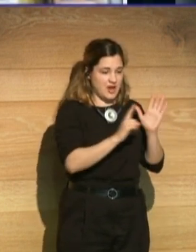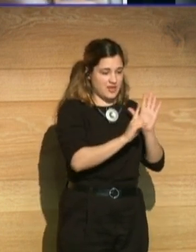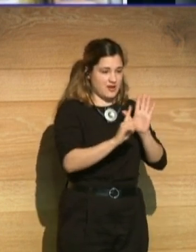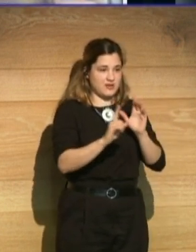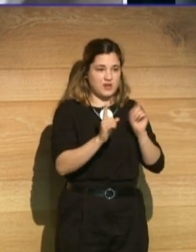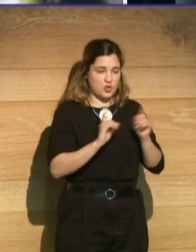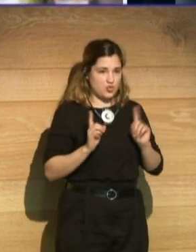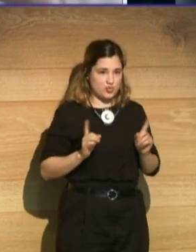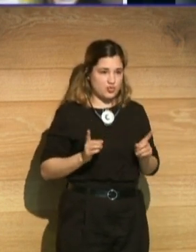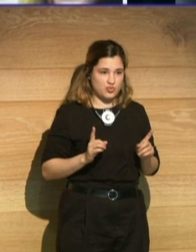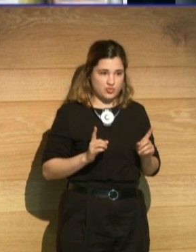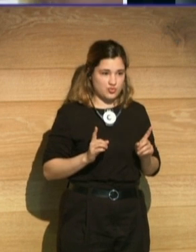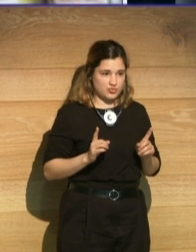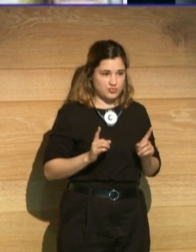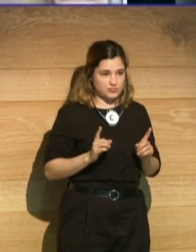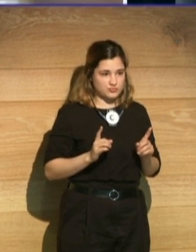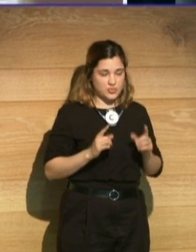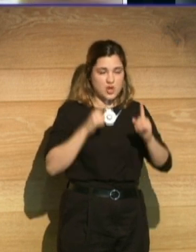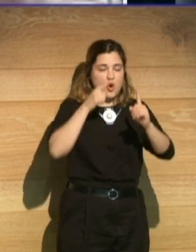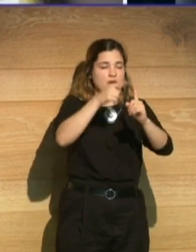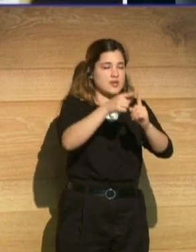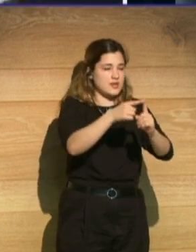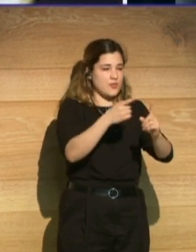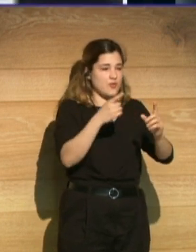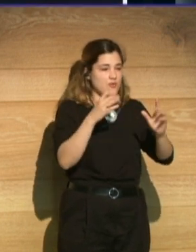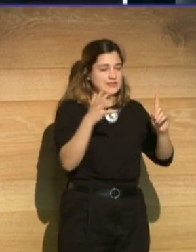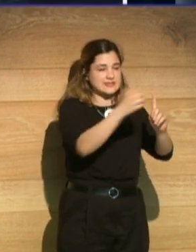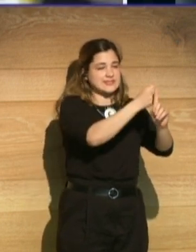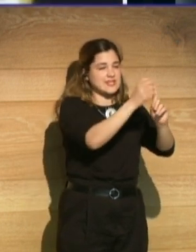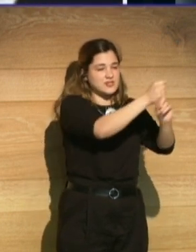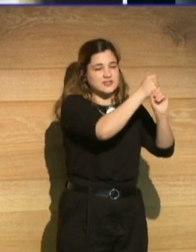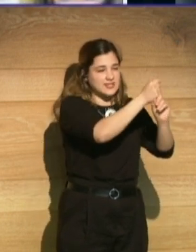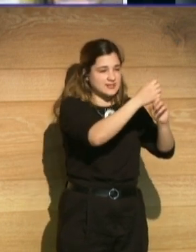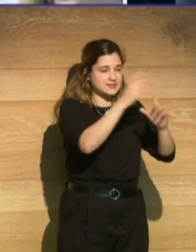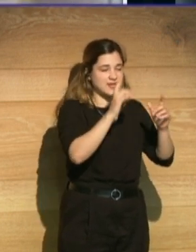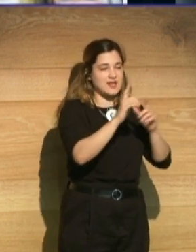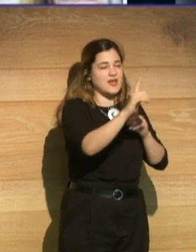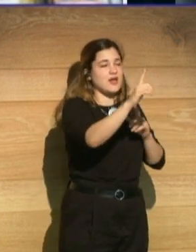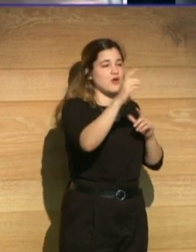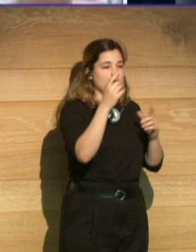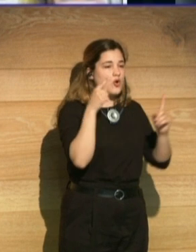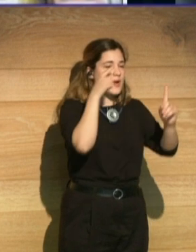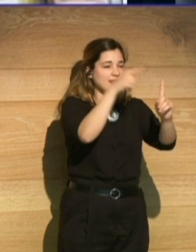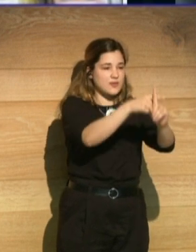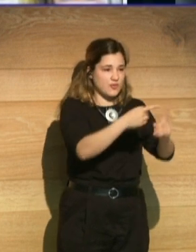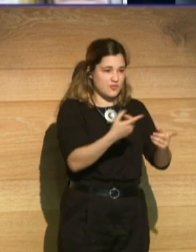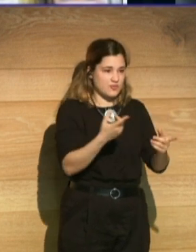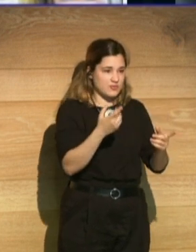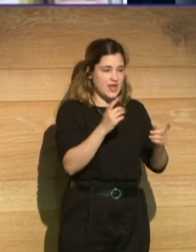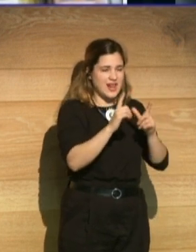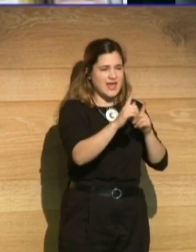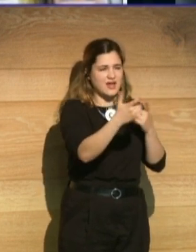y conduciéndolas hacia objetivos, ideales, estrategias lejanas, altas y difíciles de alcanzar